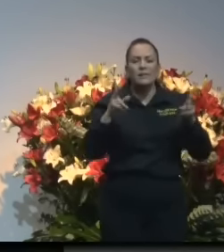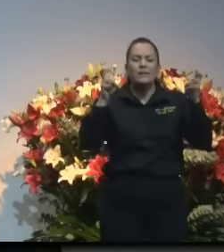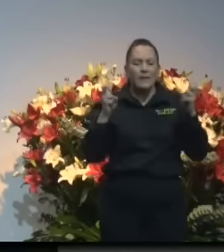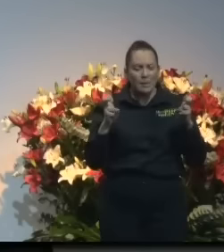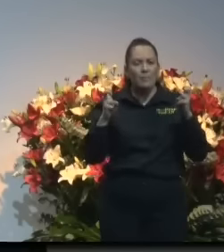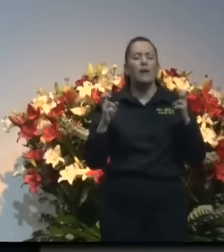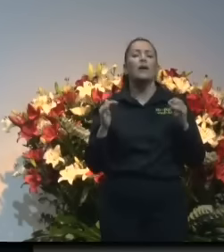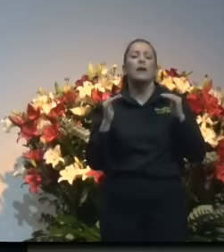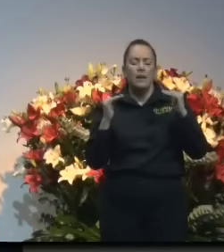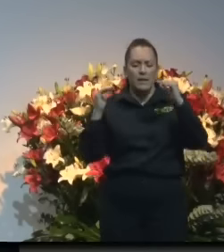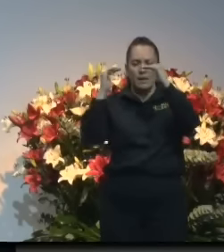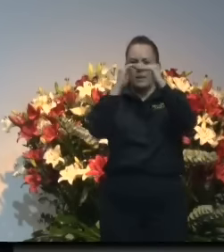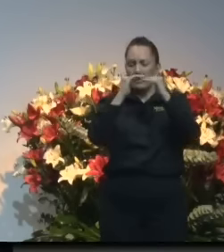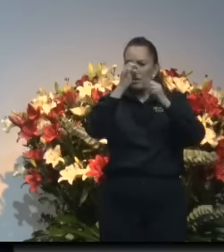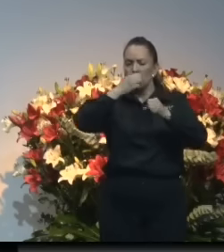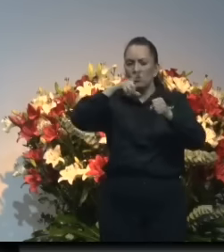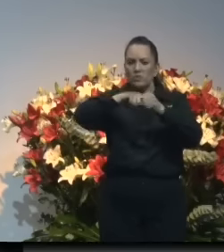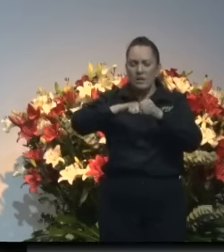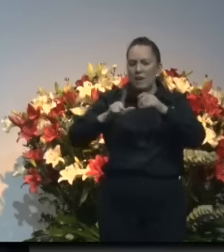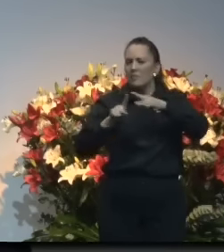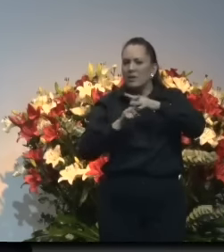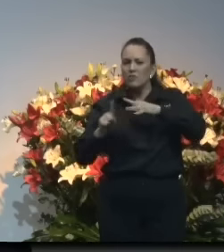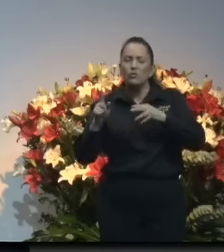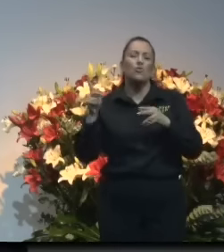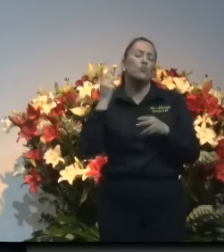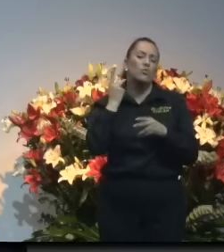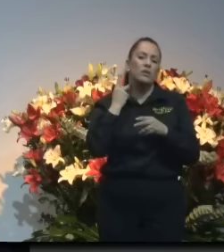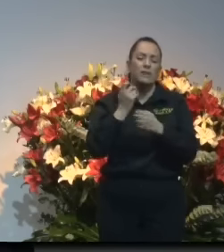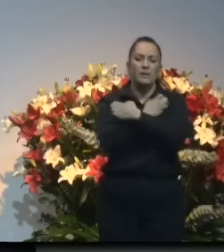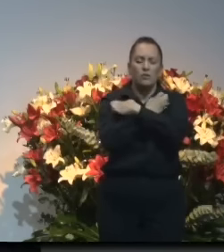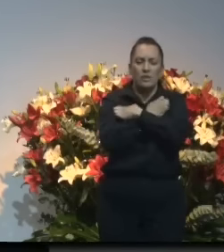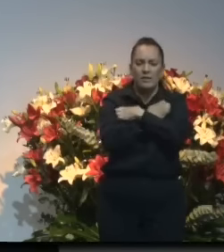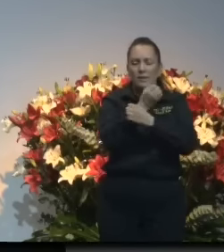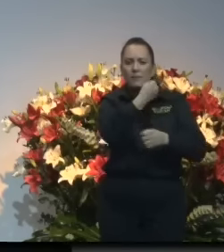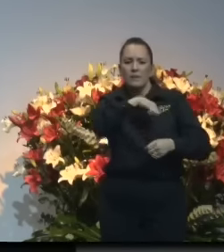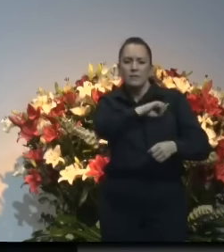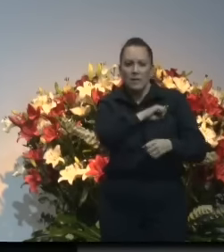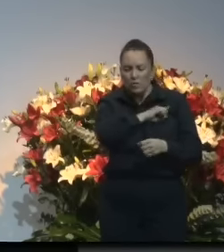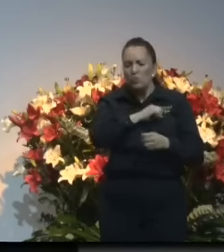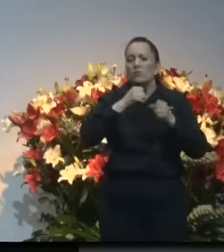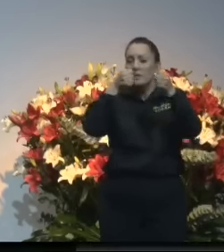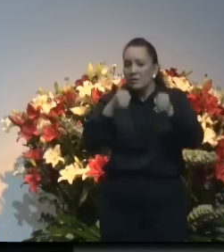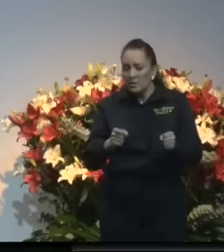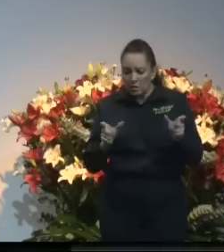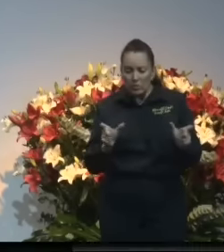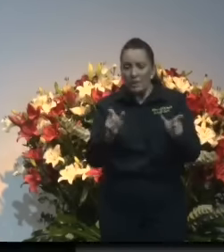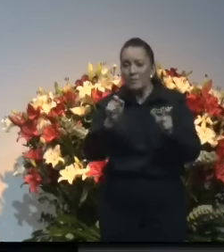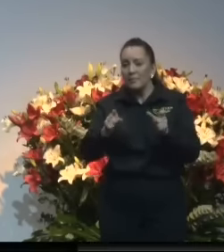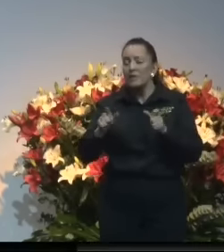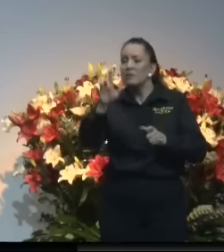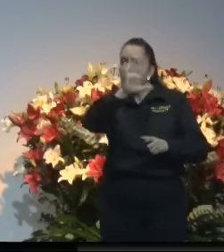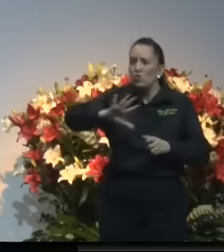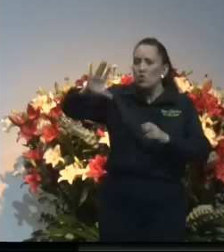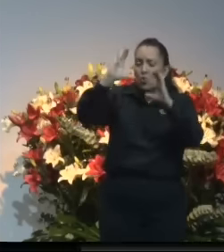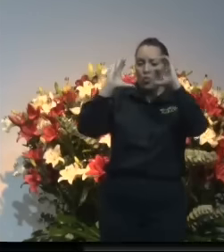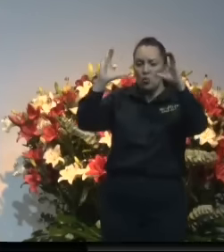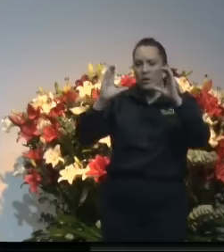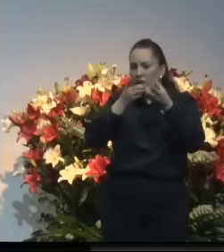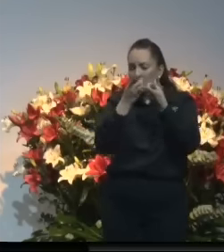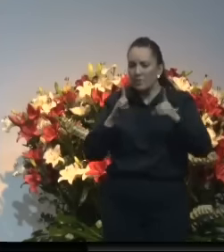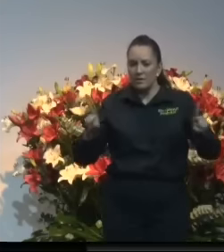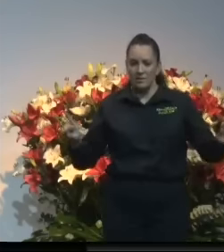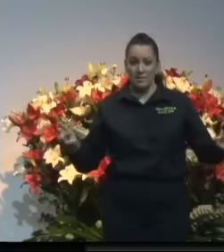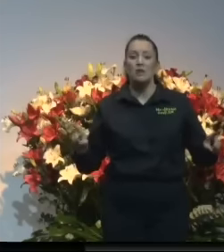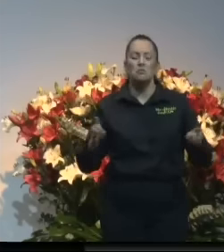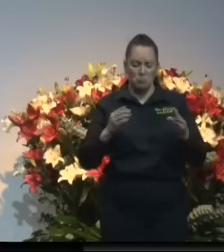social, migración, política educativa, salud pública, seguridad ciudadana y sustentabilidad ambiental.